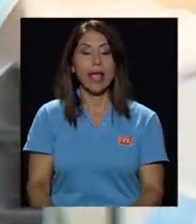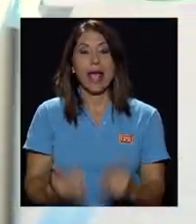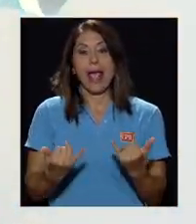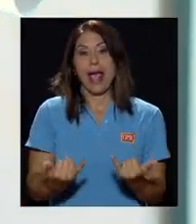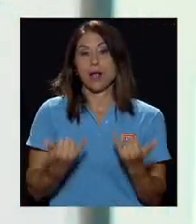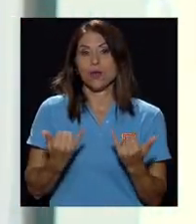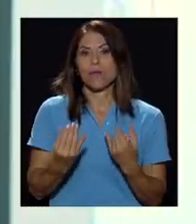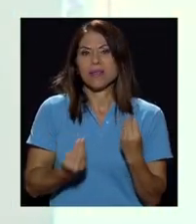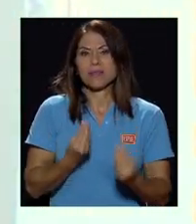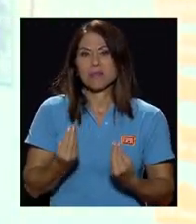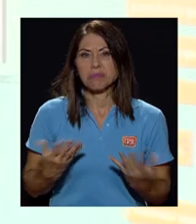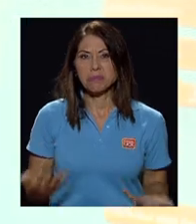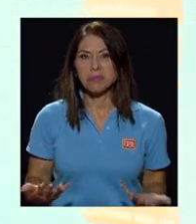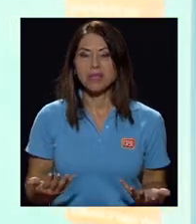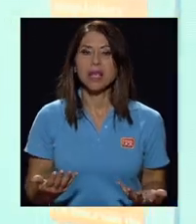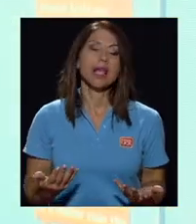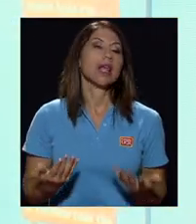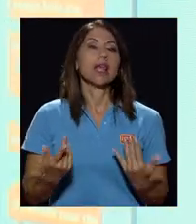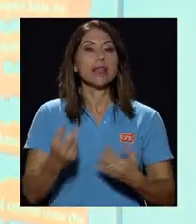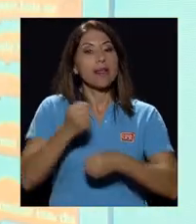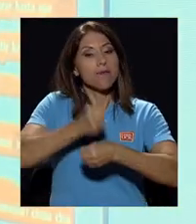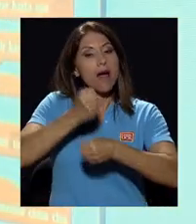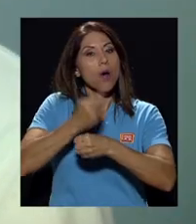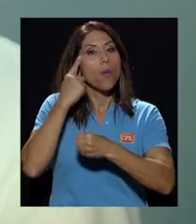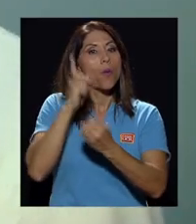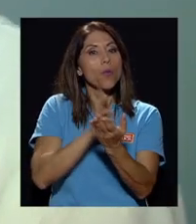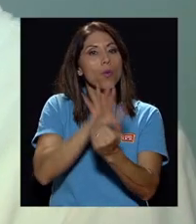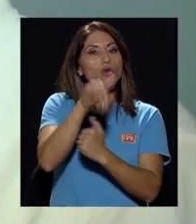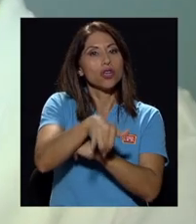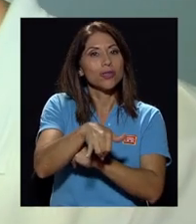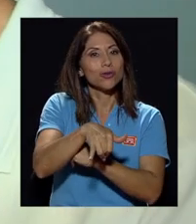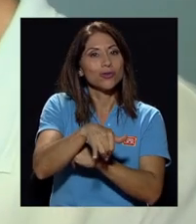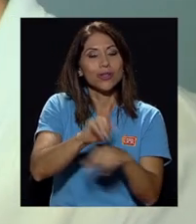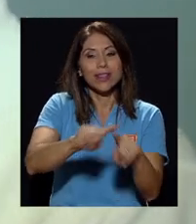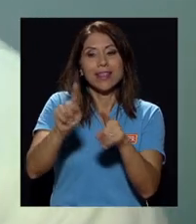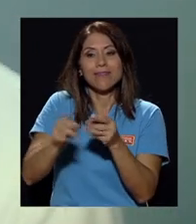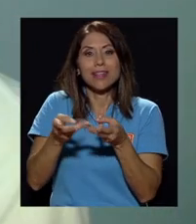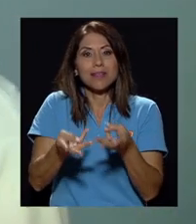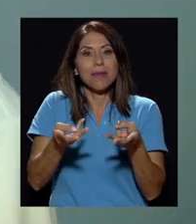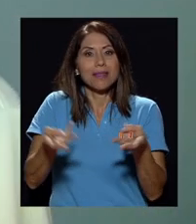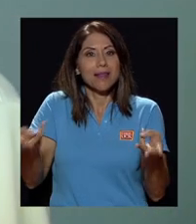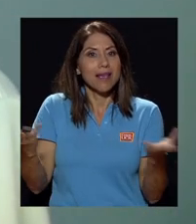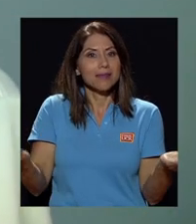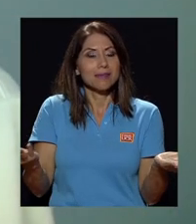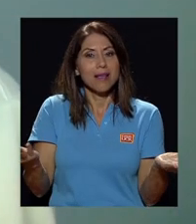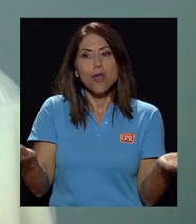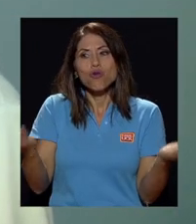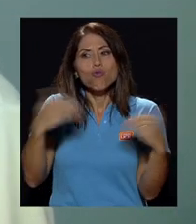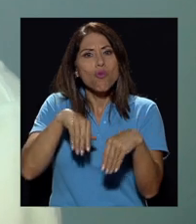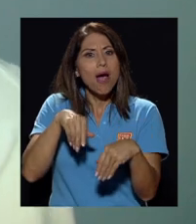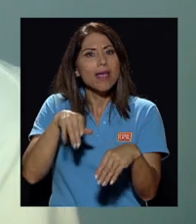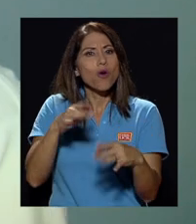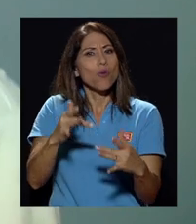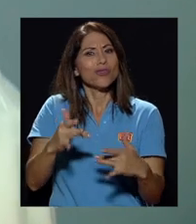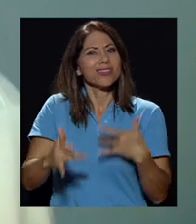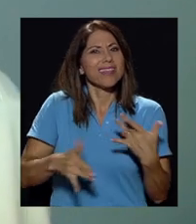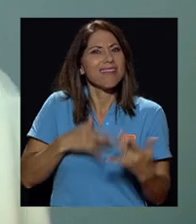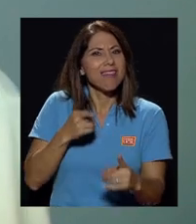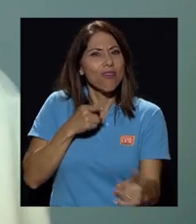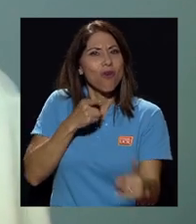actualmente se está haciendo es trabajo por proyecto donde las asignaturas pierden su sentido y tienen sentido los